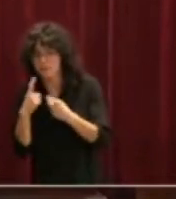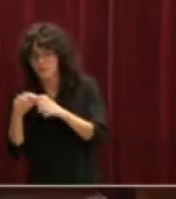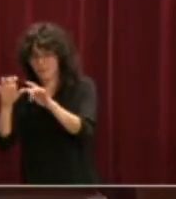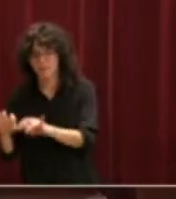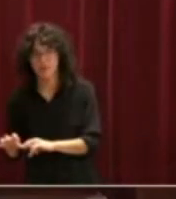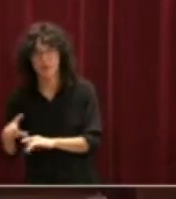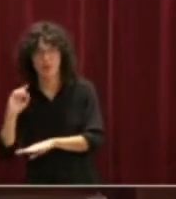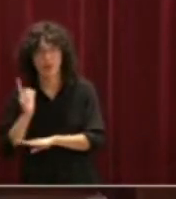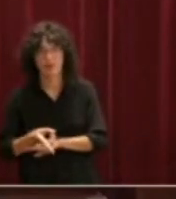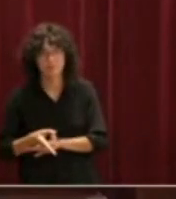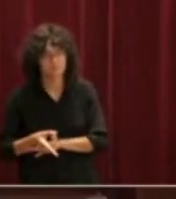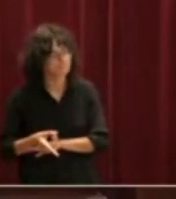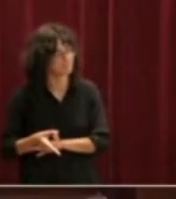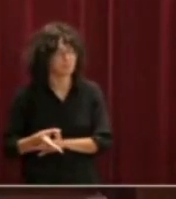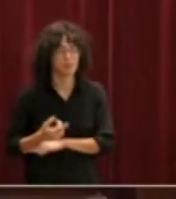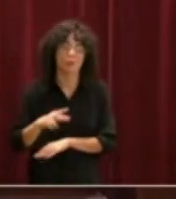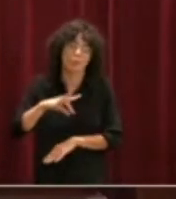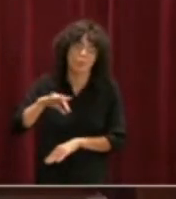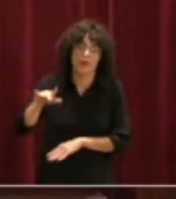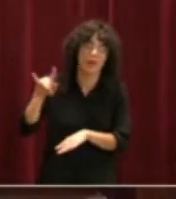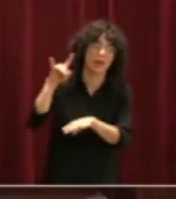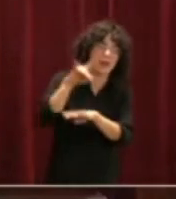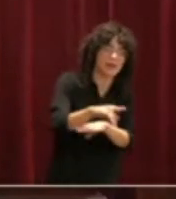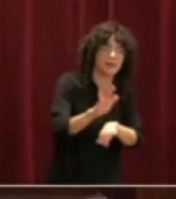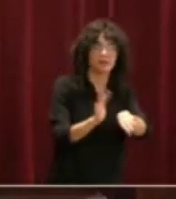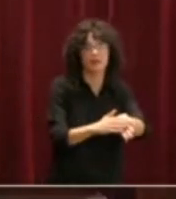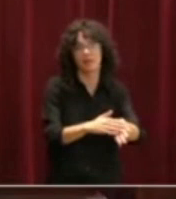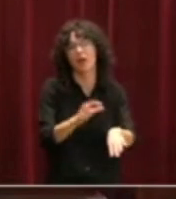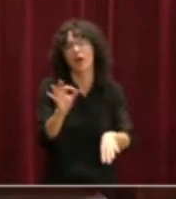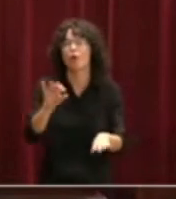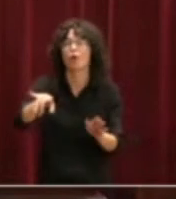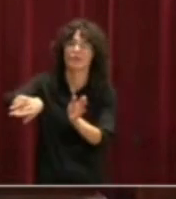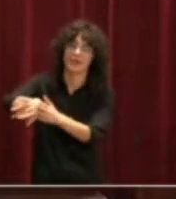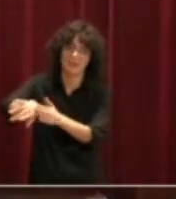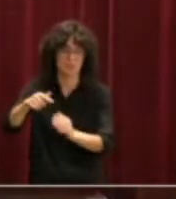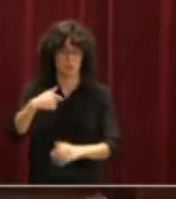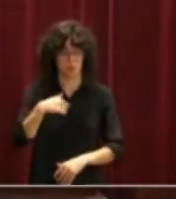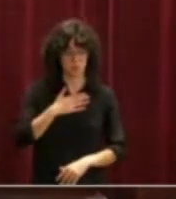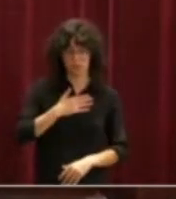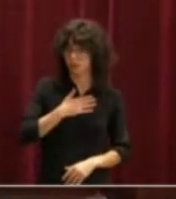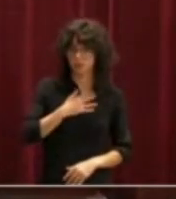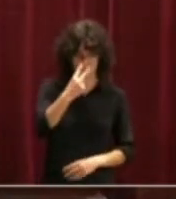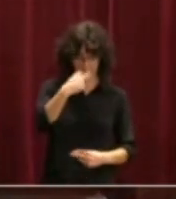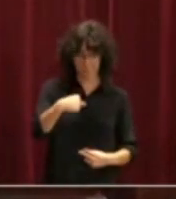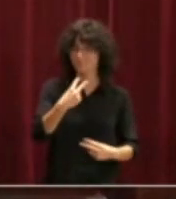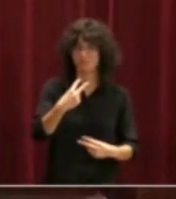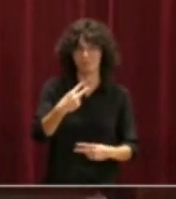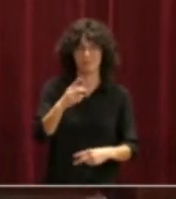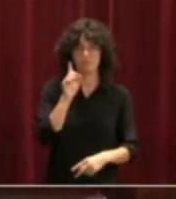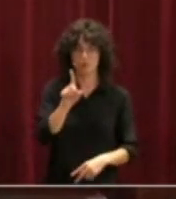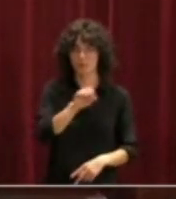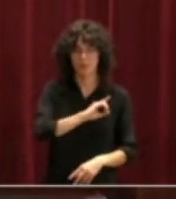izquierda a los de la derecha Pero a mí no me engaña yo lo conozco perfectamente Aunque no aunque no